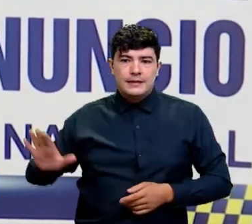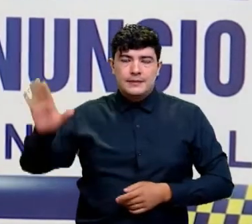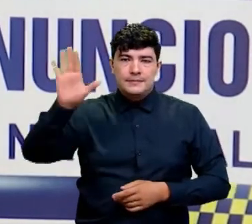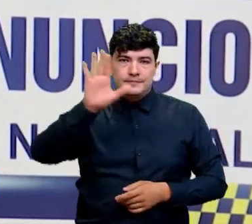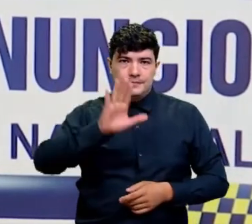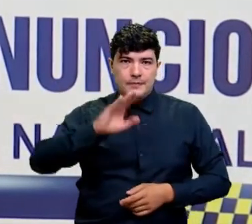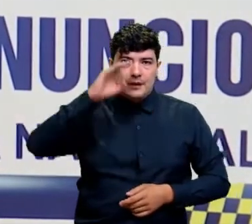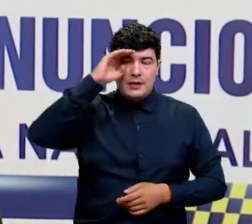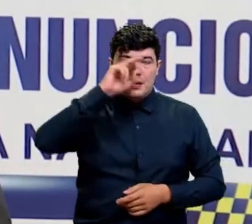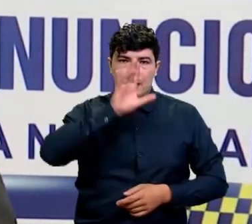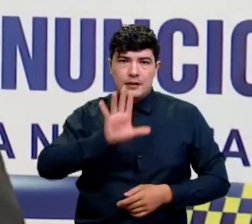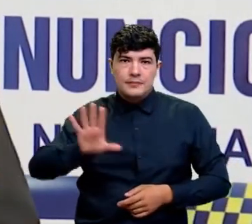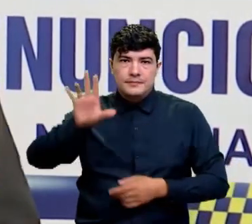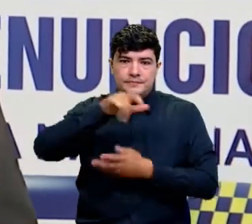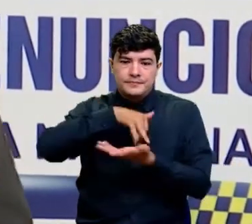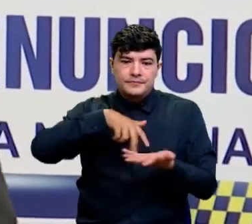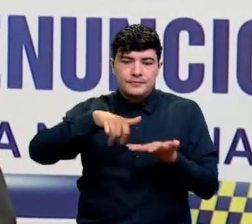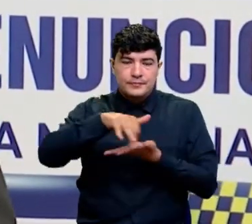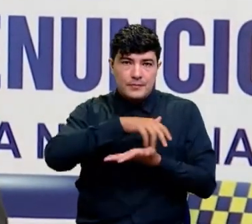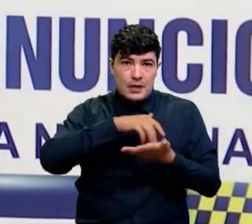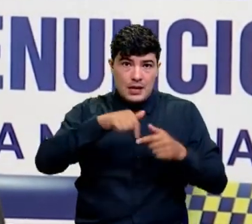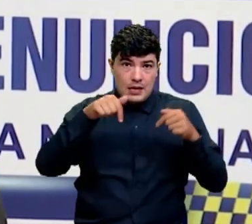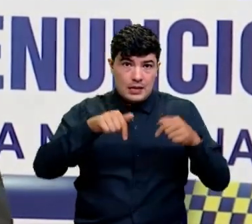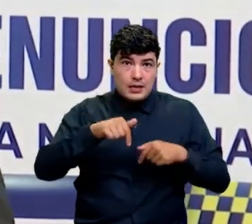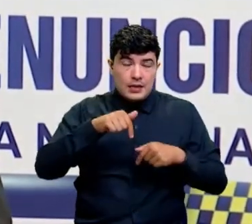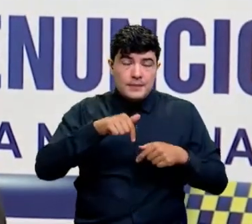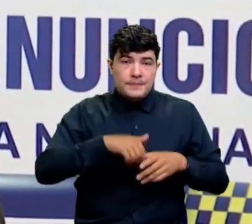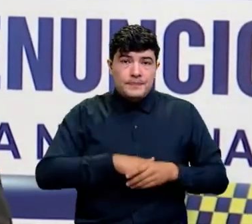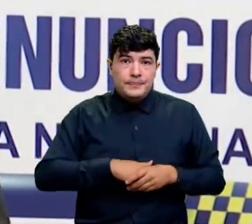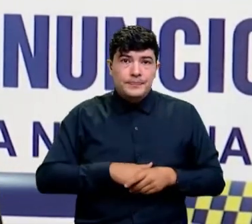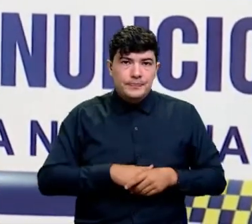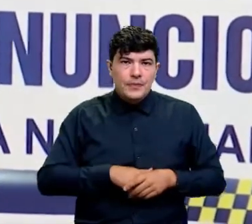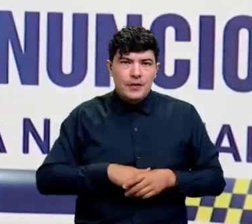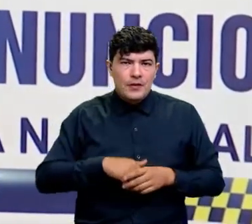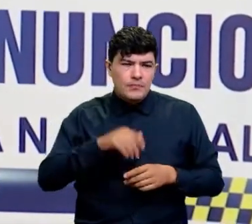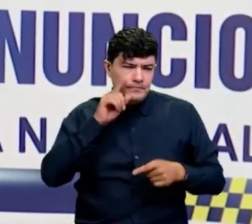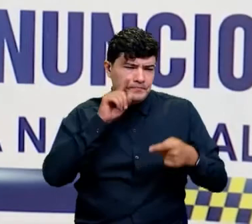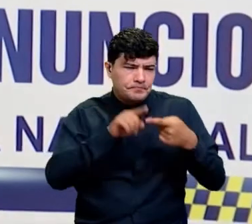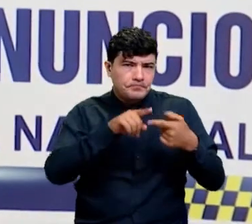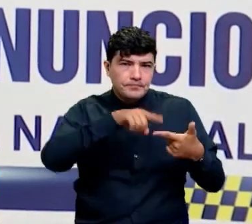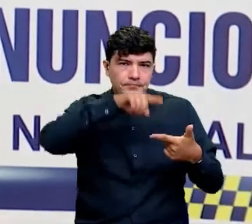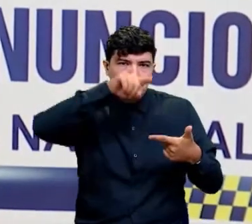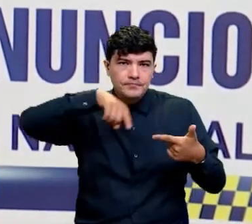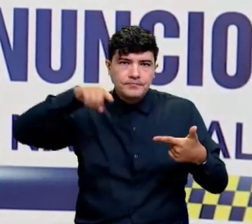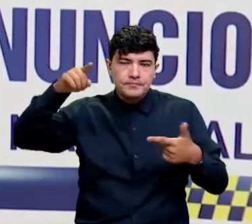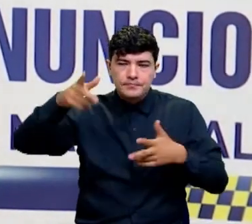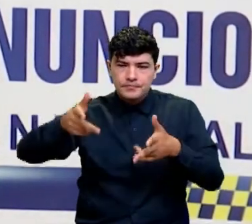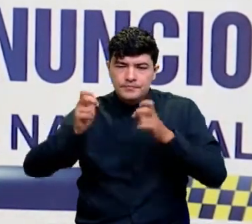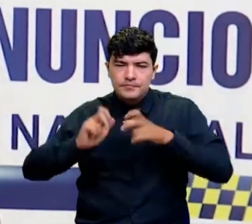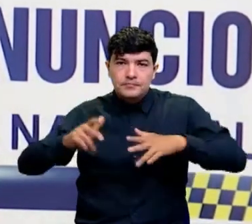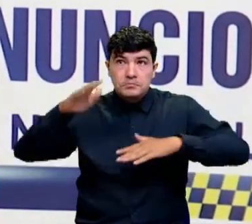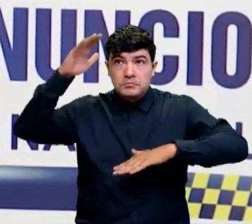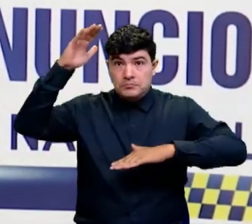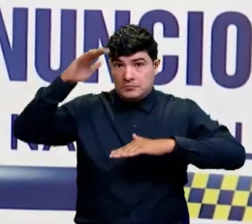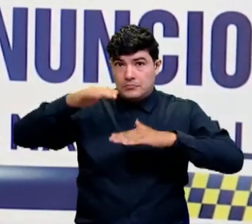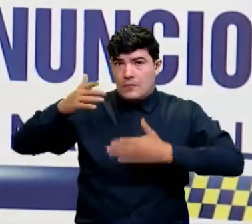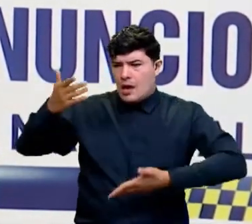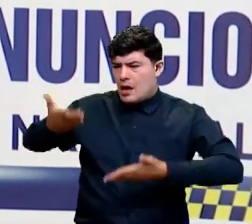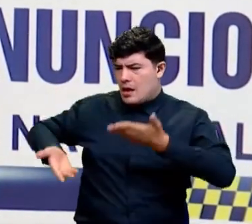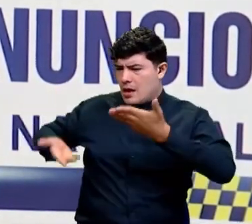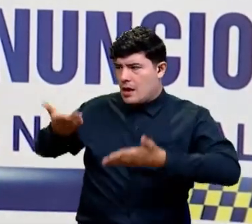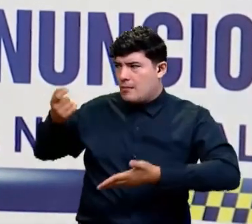de Santander y la Metropolitana de Bucaramanga se cuenta con una reducción de casos de extorsión en comparación con el